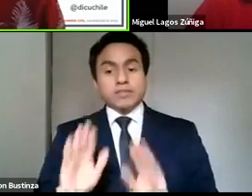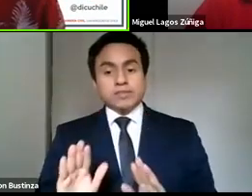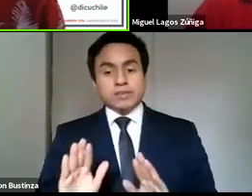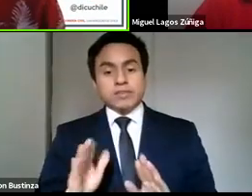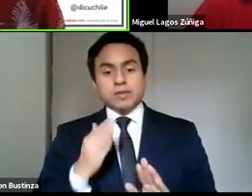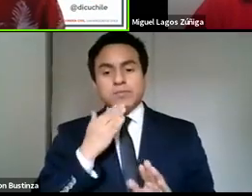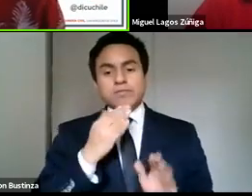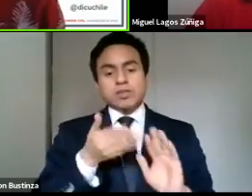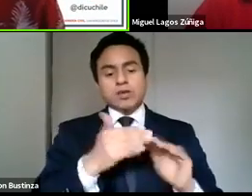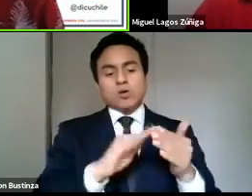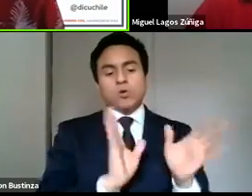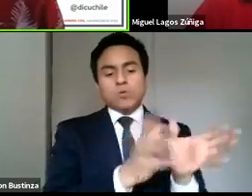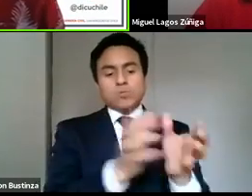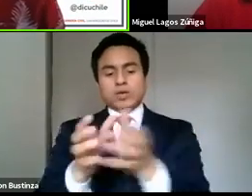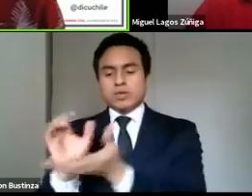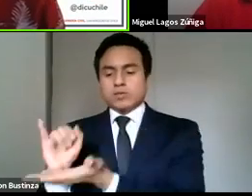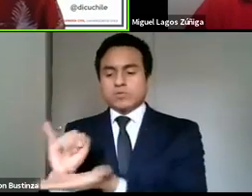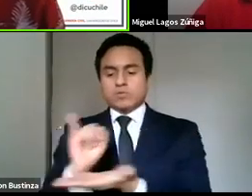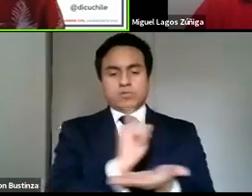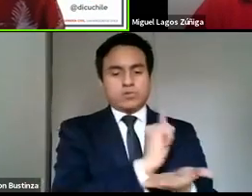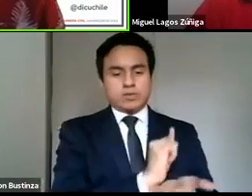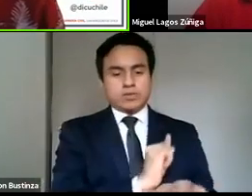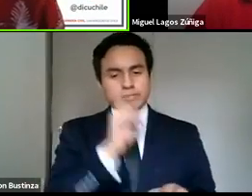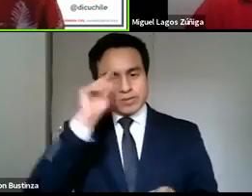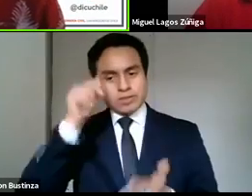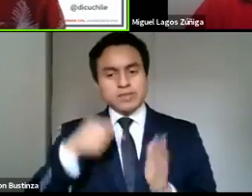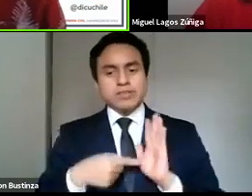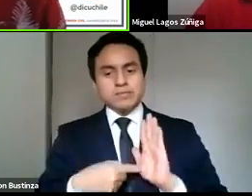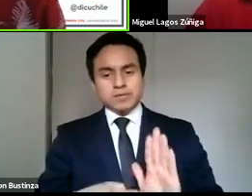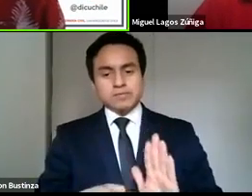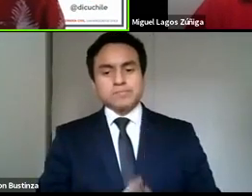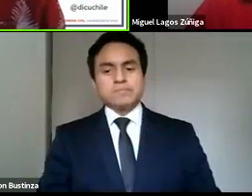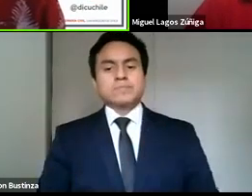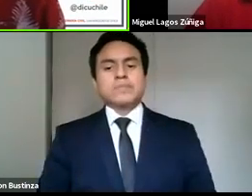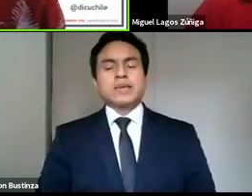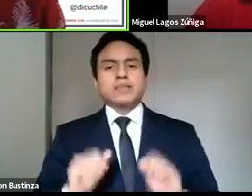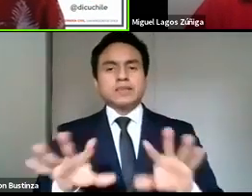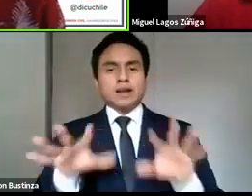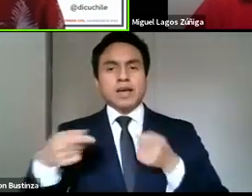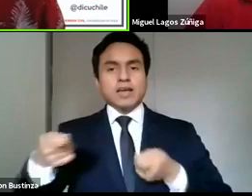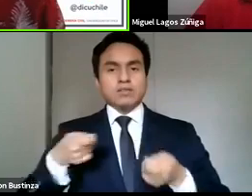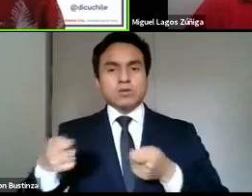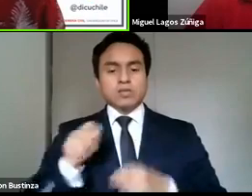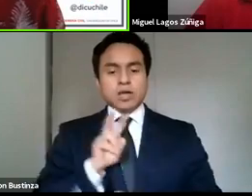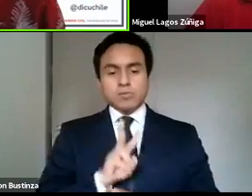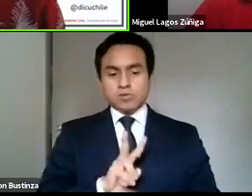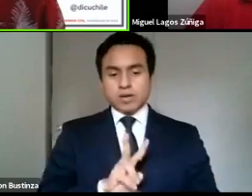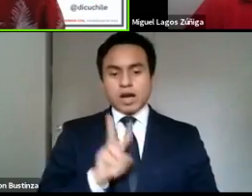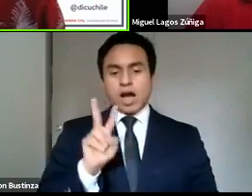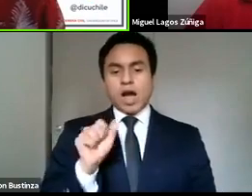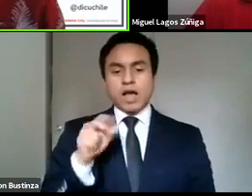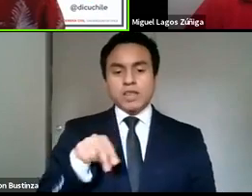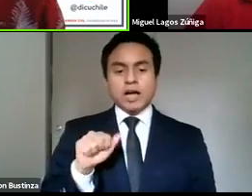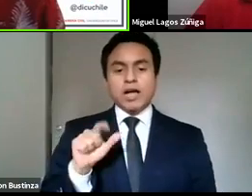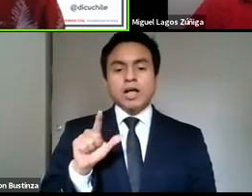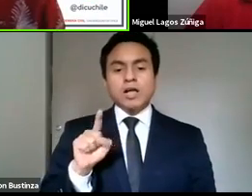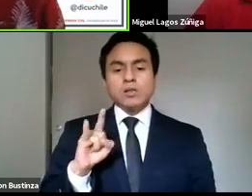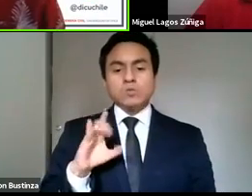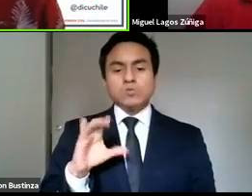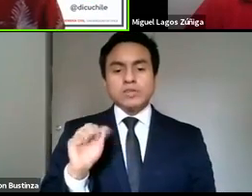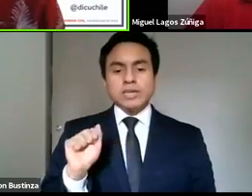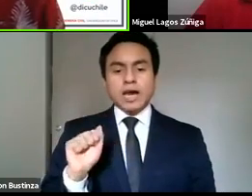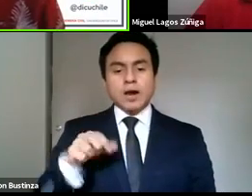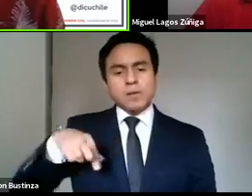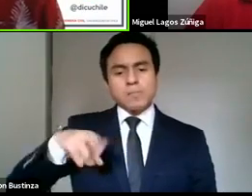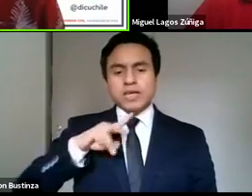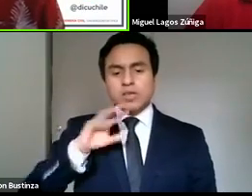distintas comunidades e instituciones a través de estas iniciativas. Destacar la gestión de la profesora Ana Lucía Prieto, quien fue una de las